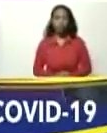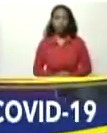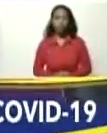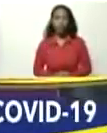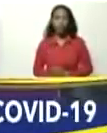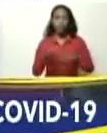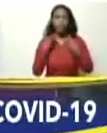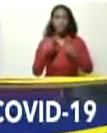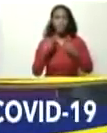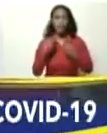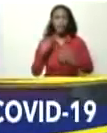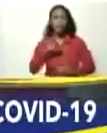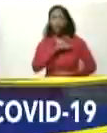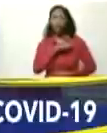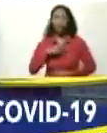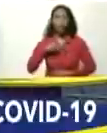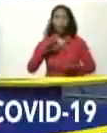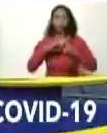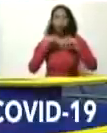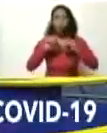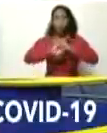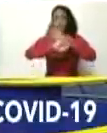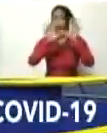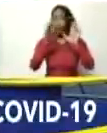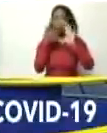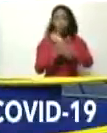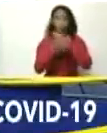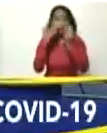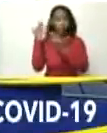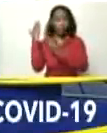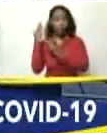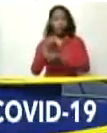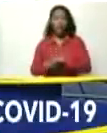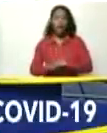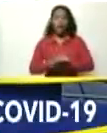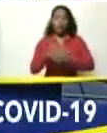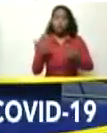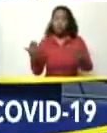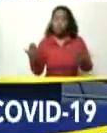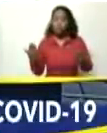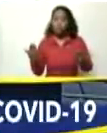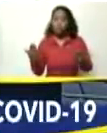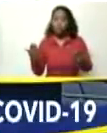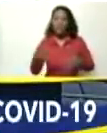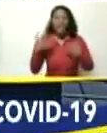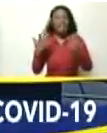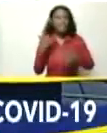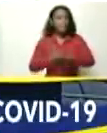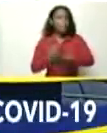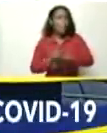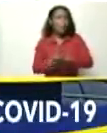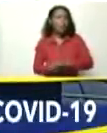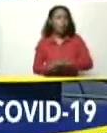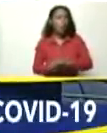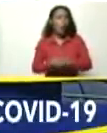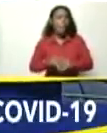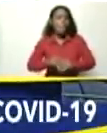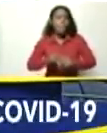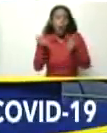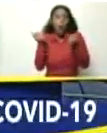Para que todos estemos claros de eso. Así que, ¿en qué momento va a